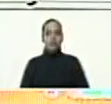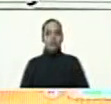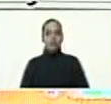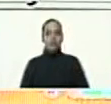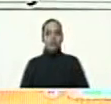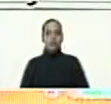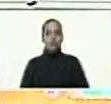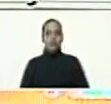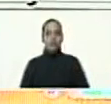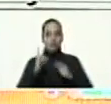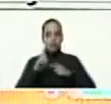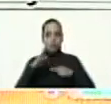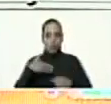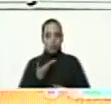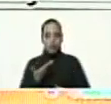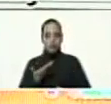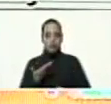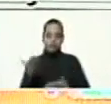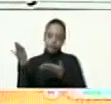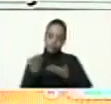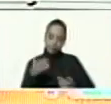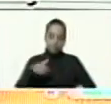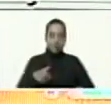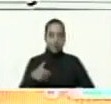y poder acoger aquí en Caracas,